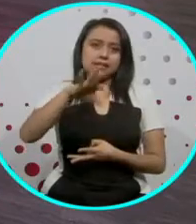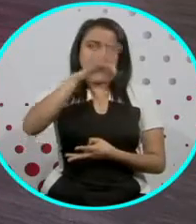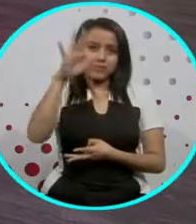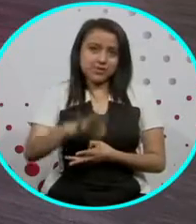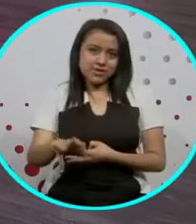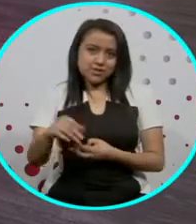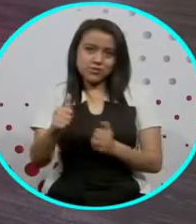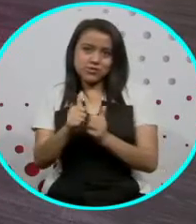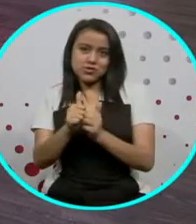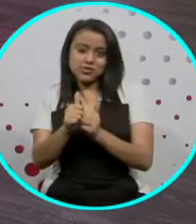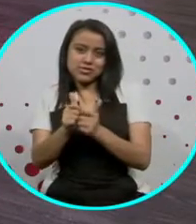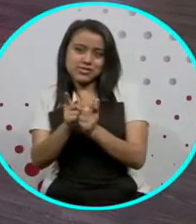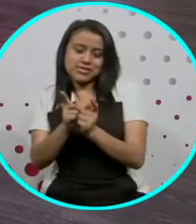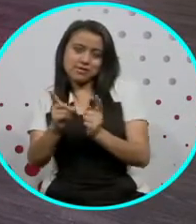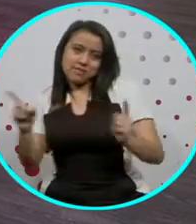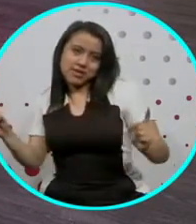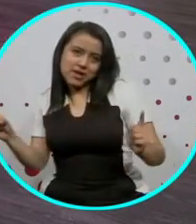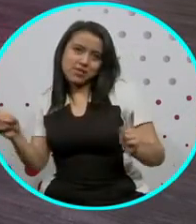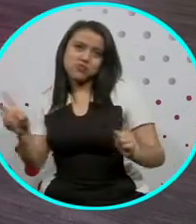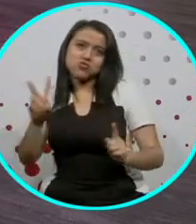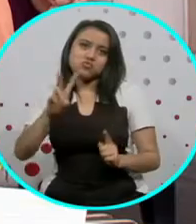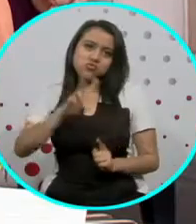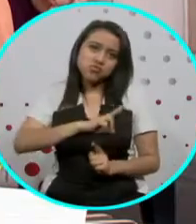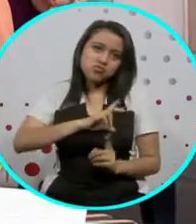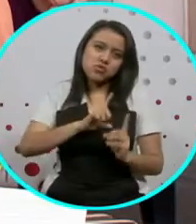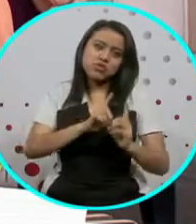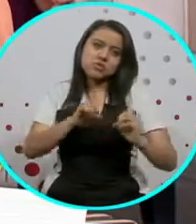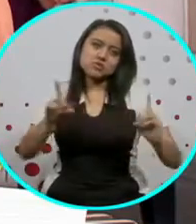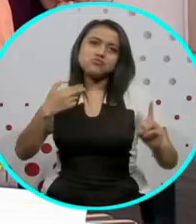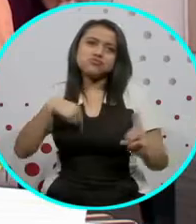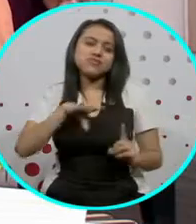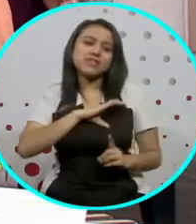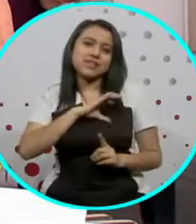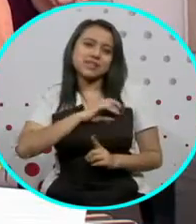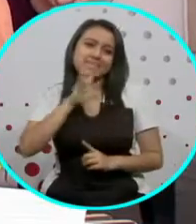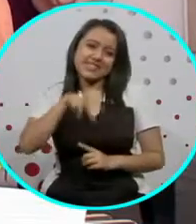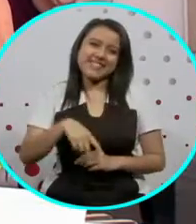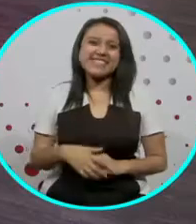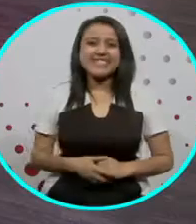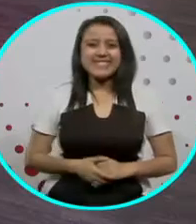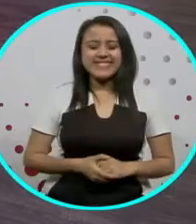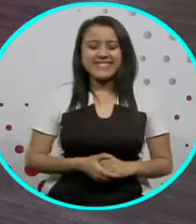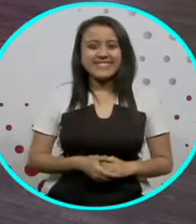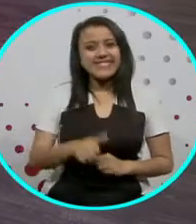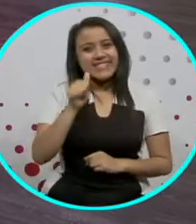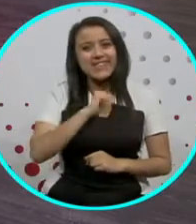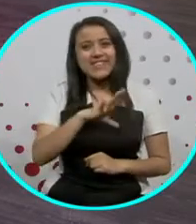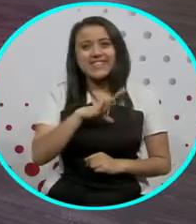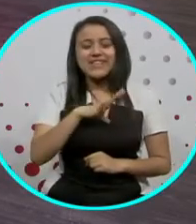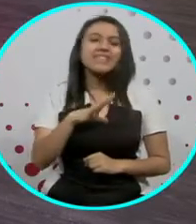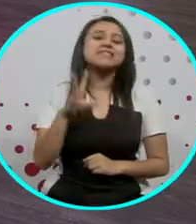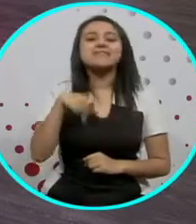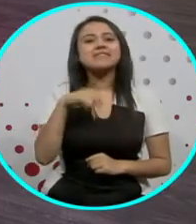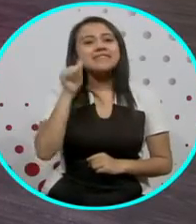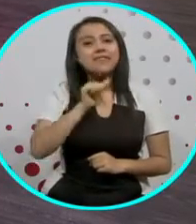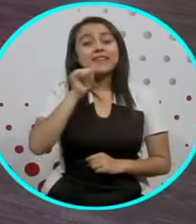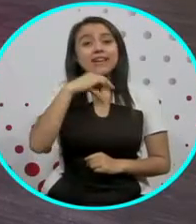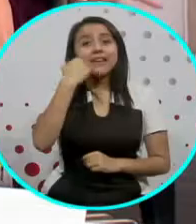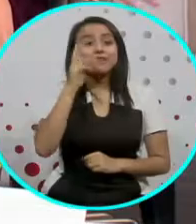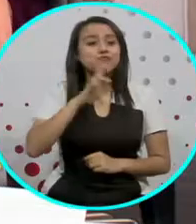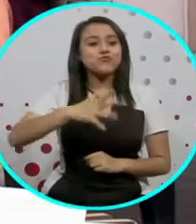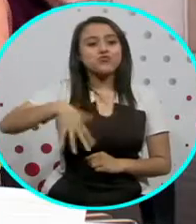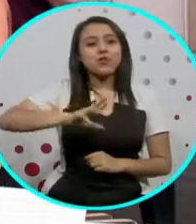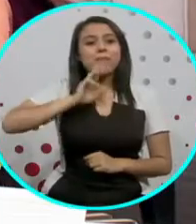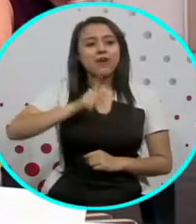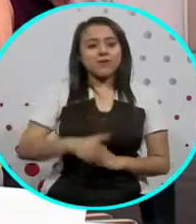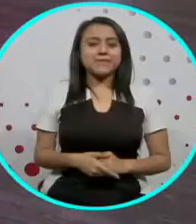o separados o divorciados o viudos. Bueno, somos querendones por naturaleza. Así ¿no? es, todos tenemos allá. Bueno. Siempre estamos buscando. Y el